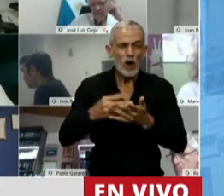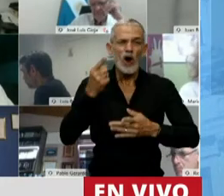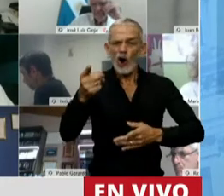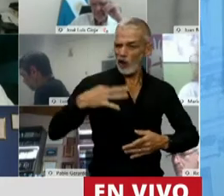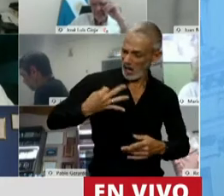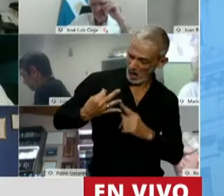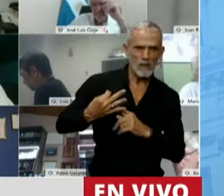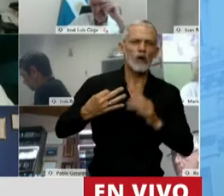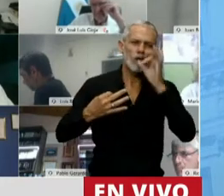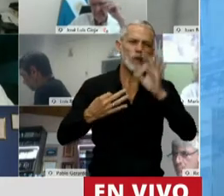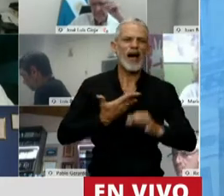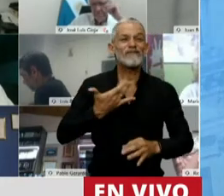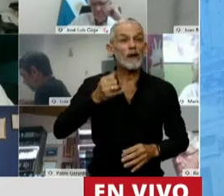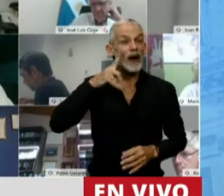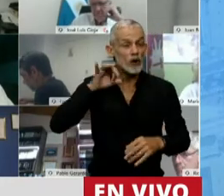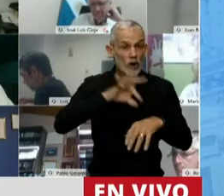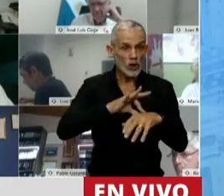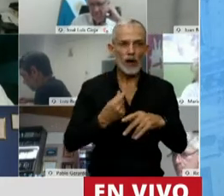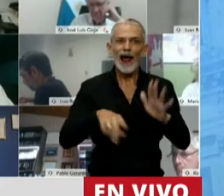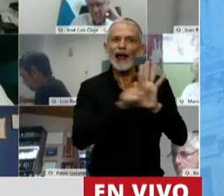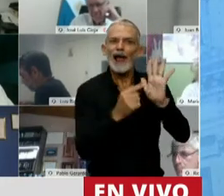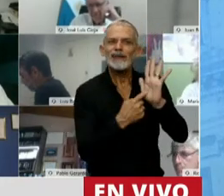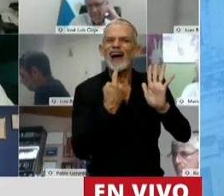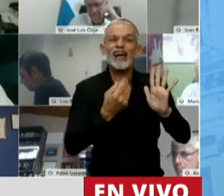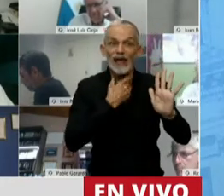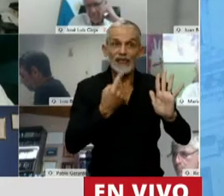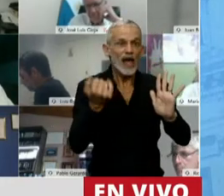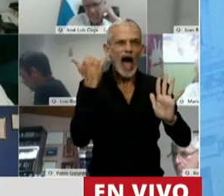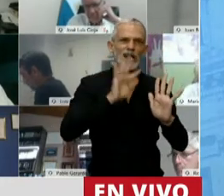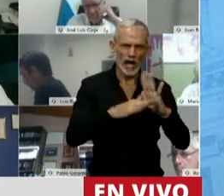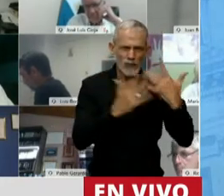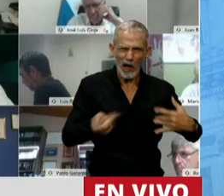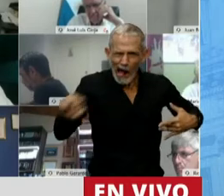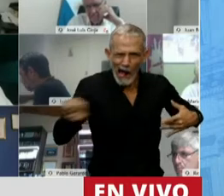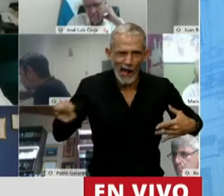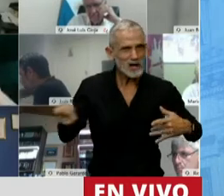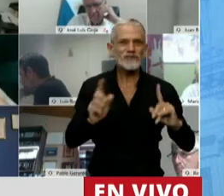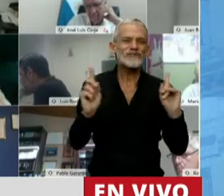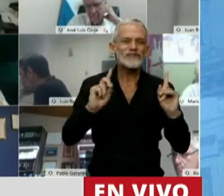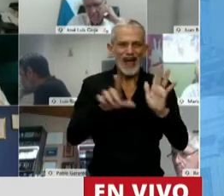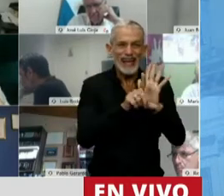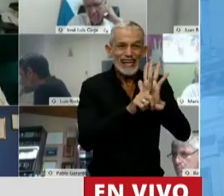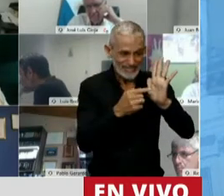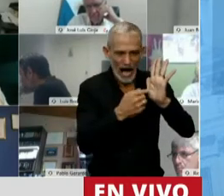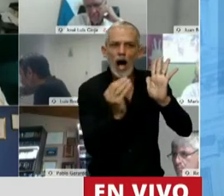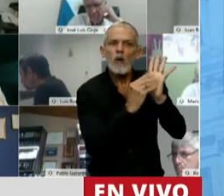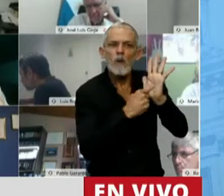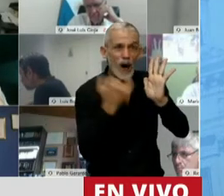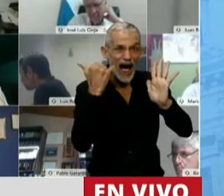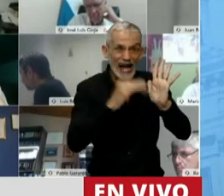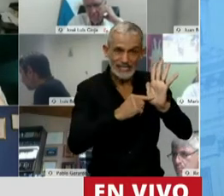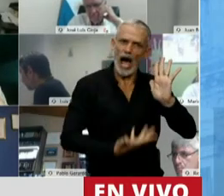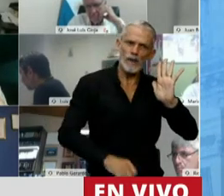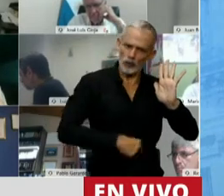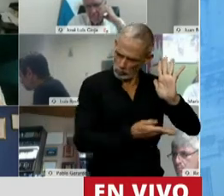El doctor Favaloro decía, legalizar no quiere decir que estamos autorizados a que todo el mundo haga o que vaya a hacerse